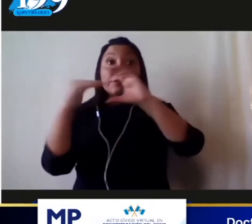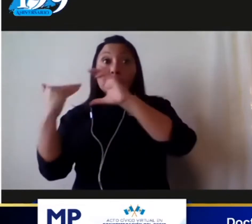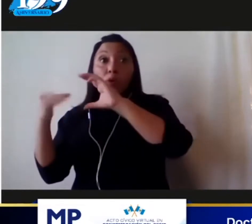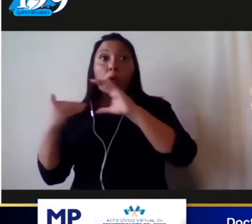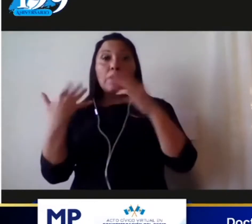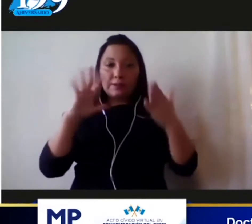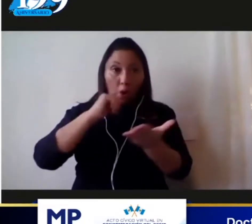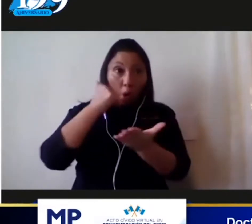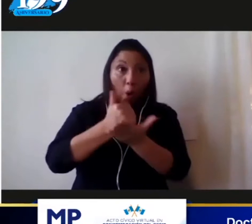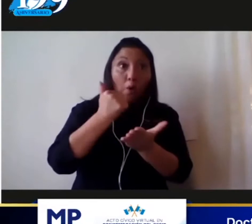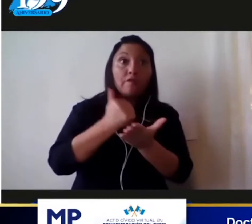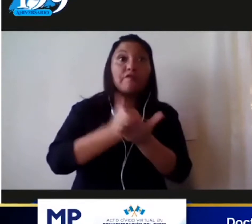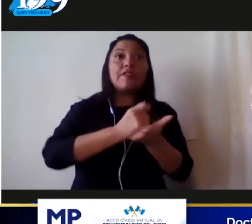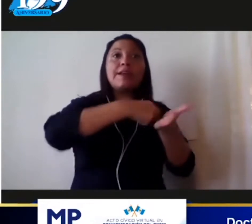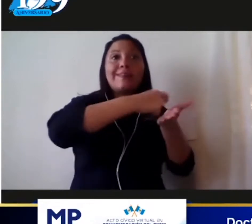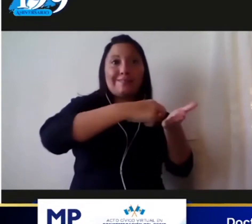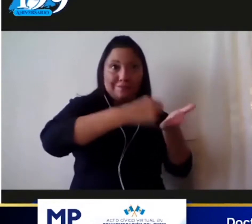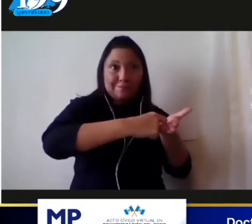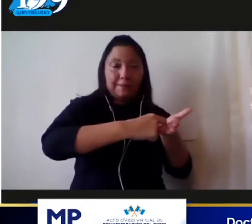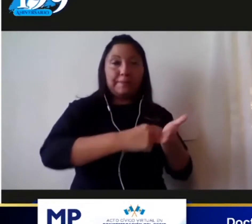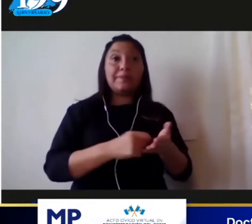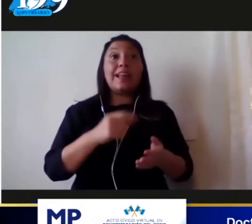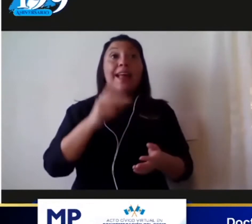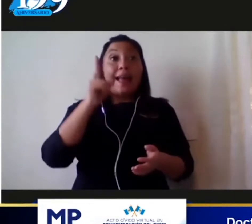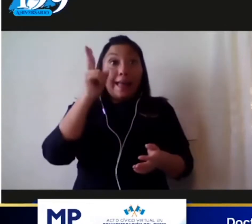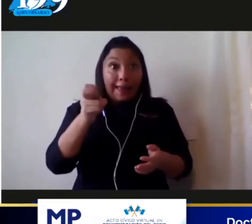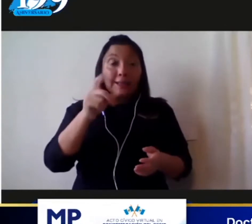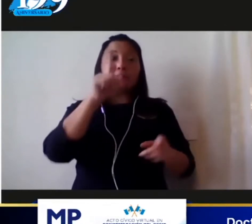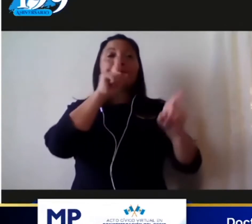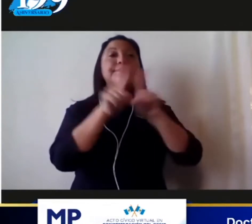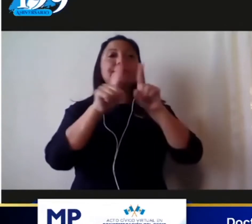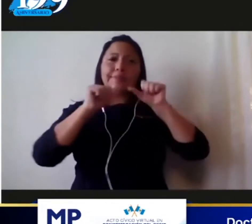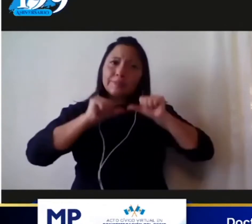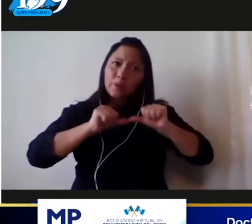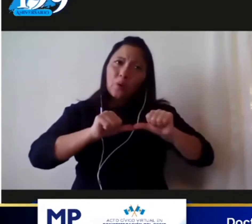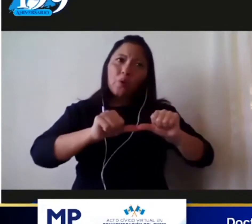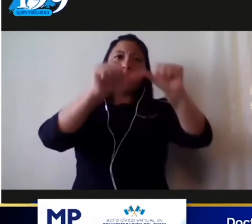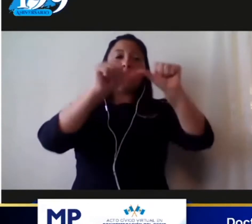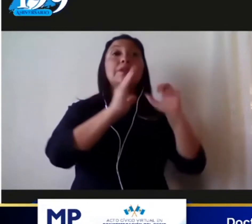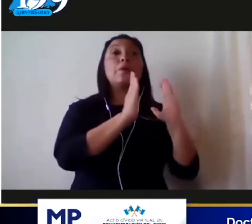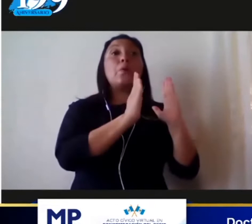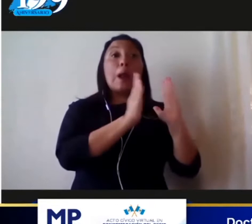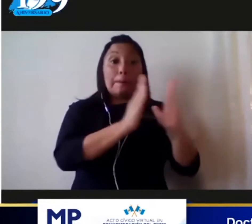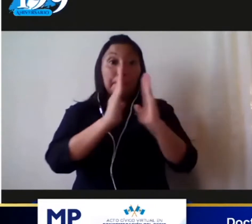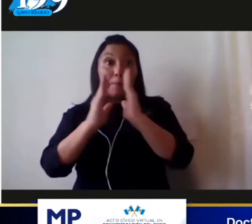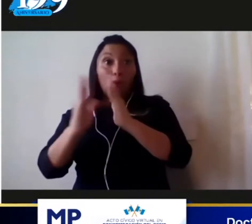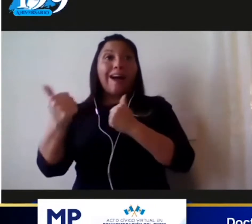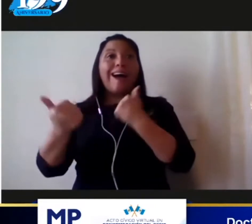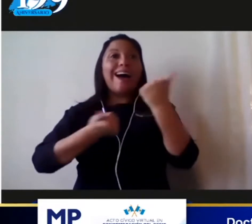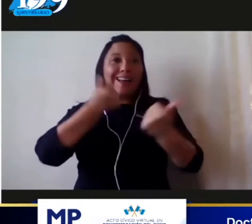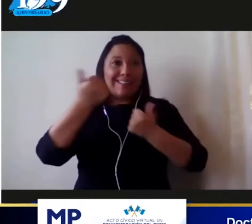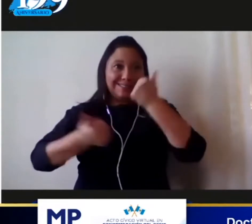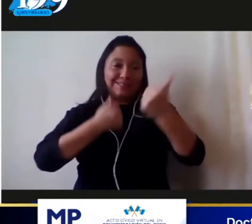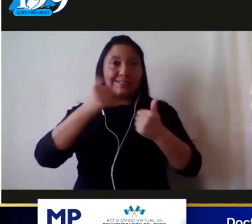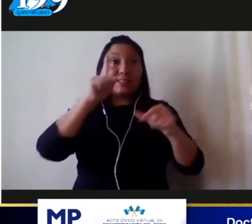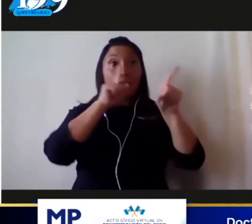firma electrónica. Ello nos ha permitido continuar con los procesos administrativos a través